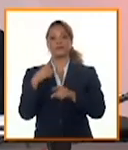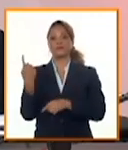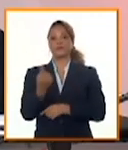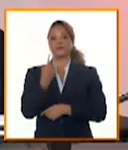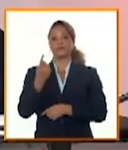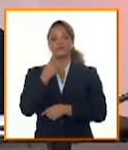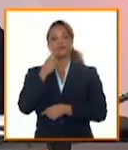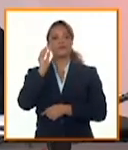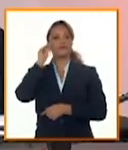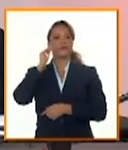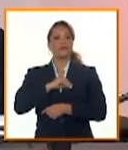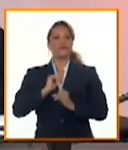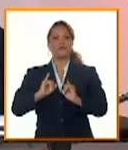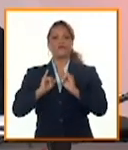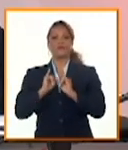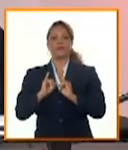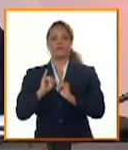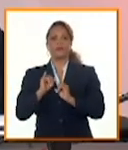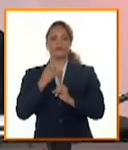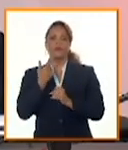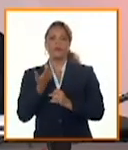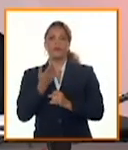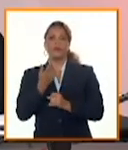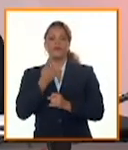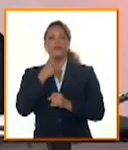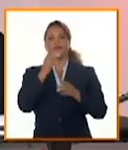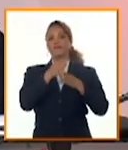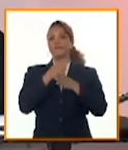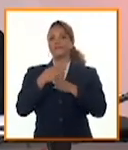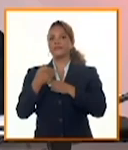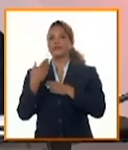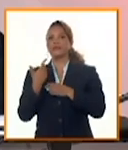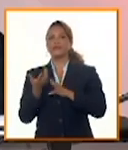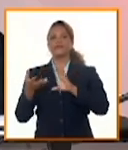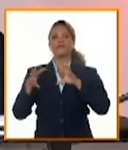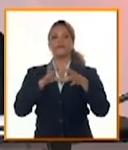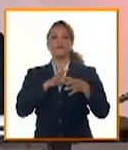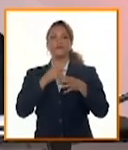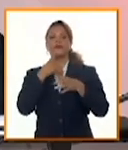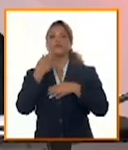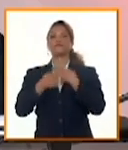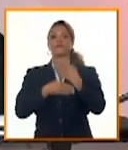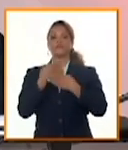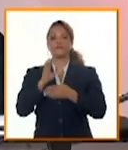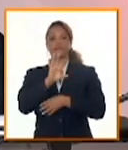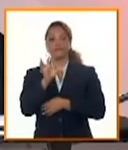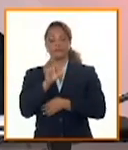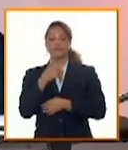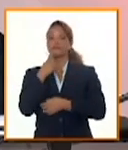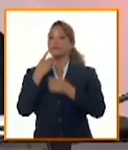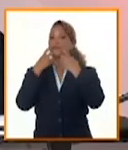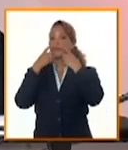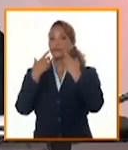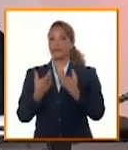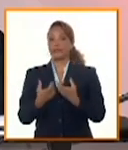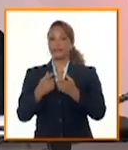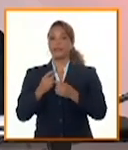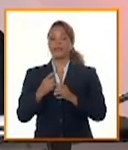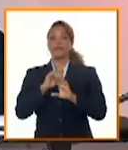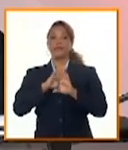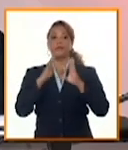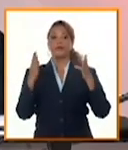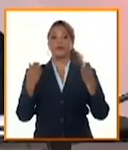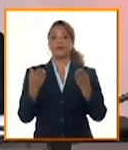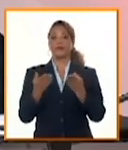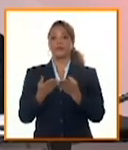tengan información de primera mano puntos de vista sobre este asunto que sin duda es de importancia clave para